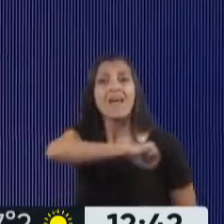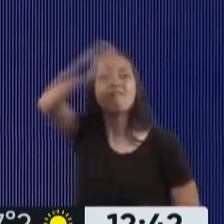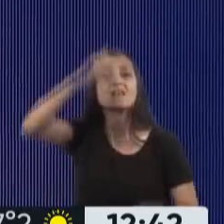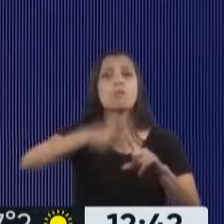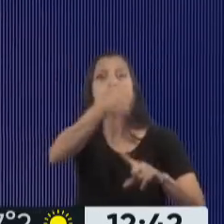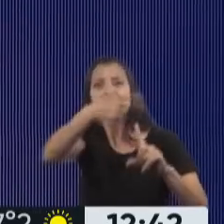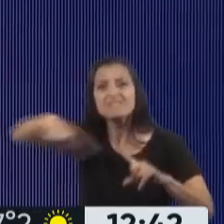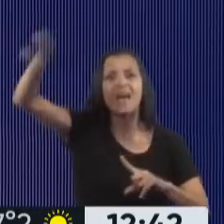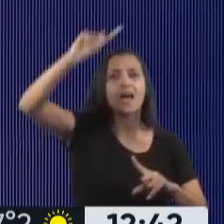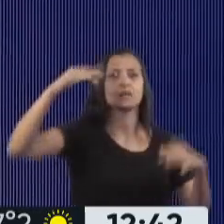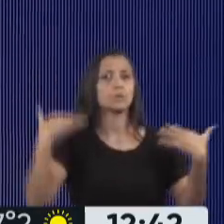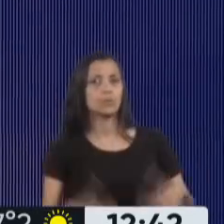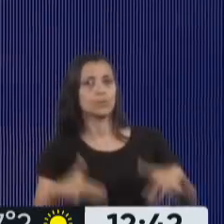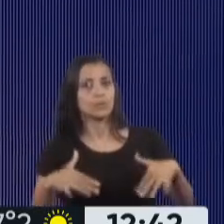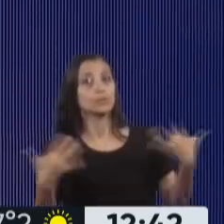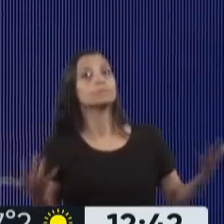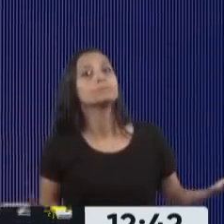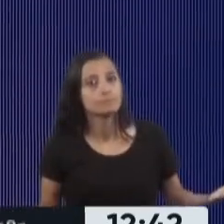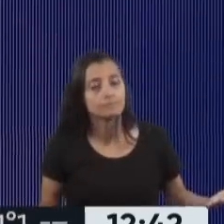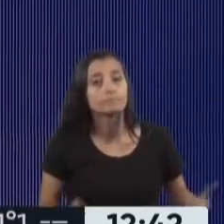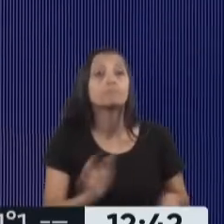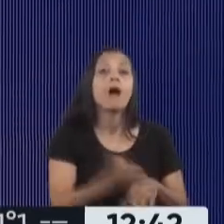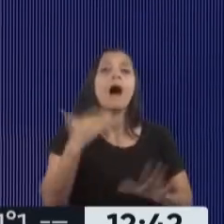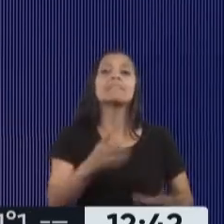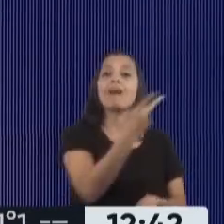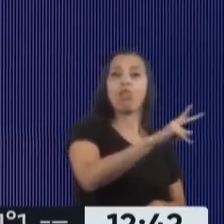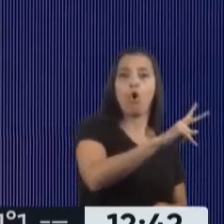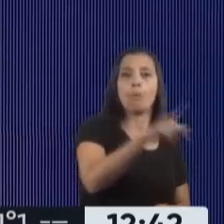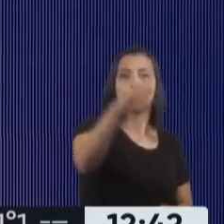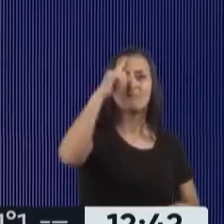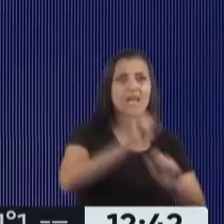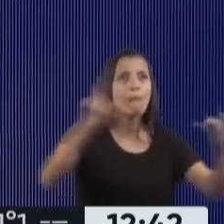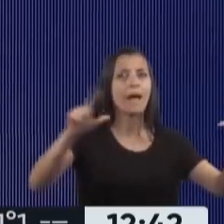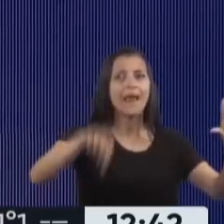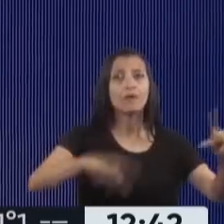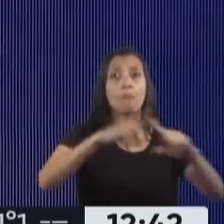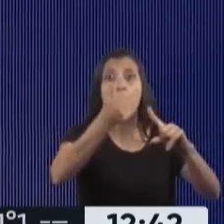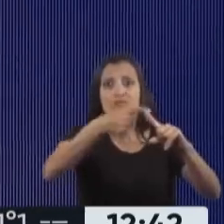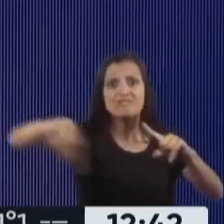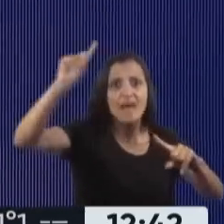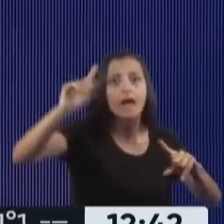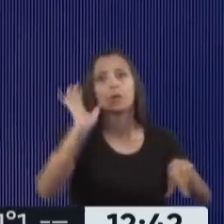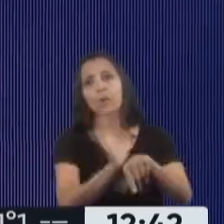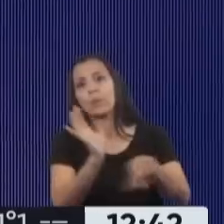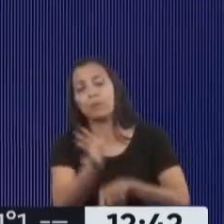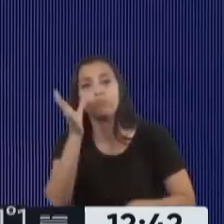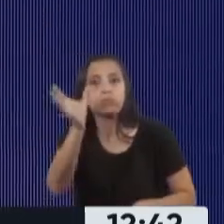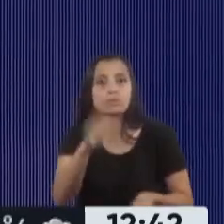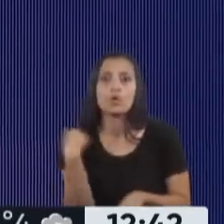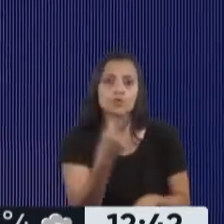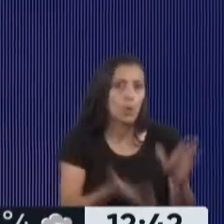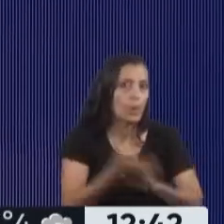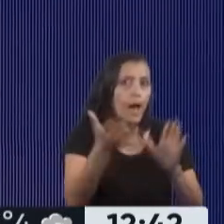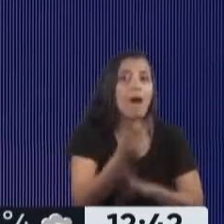veces. Si era el doble, imagínense que nosotros veníamos viajando